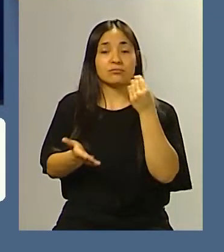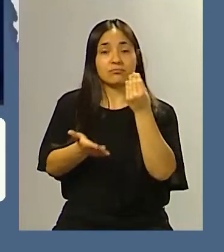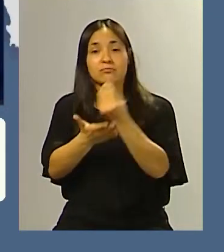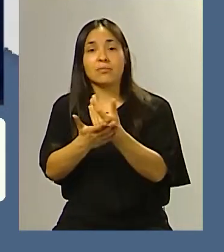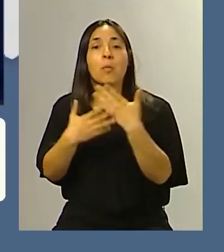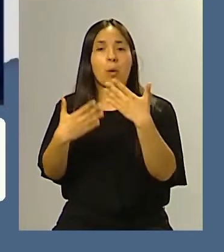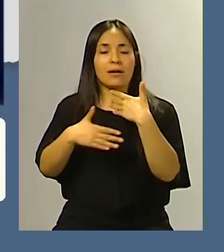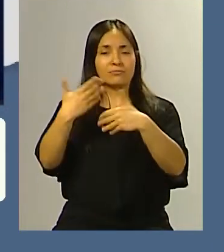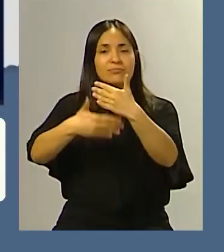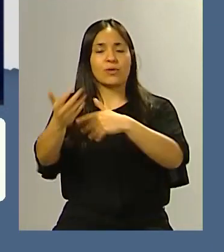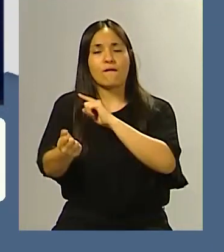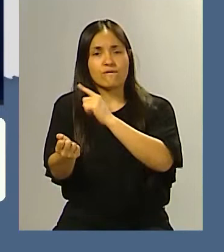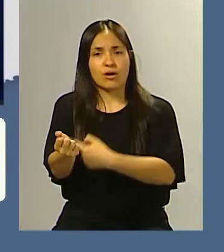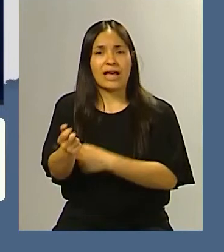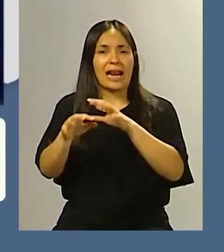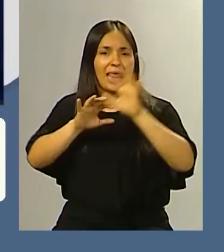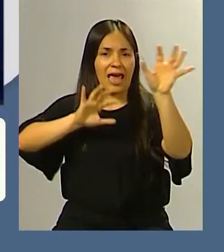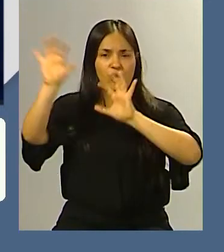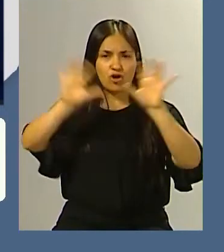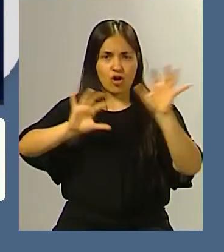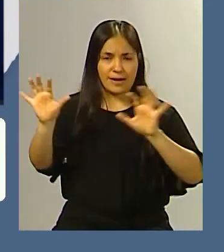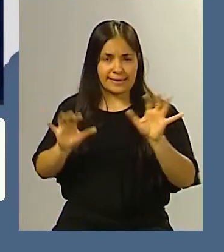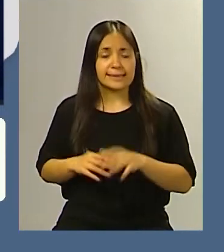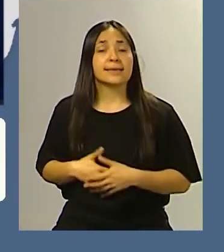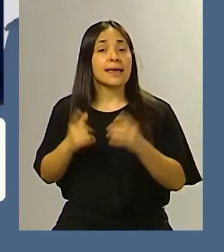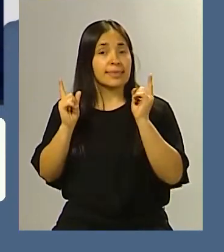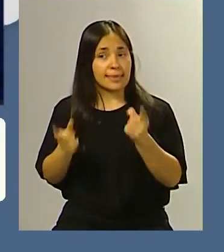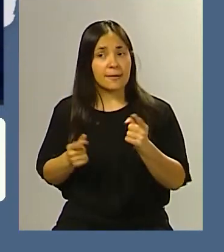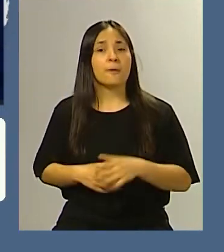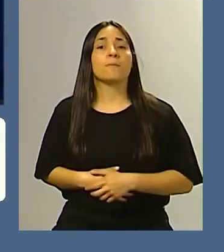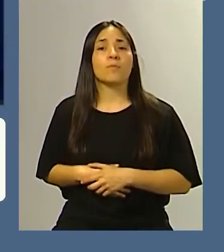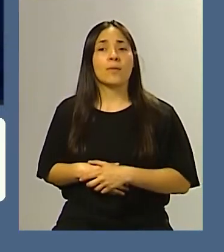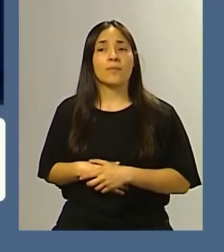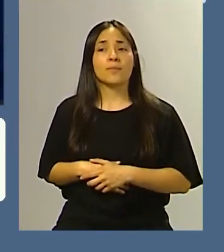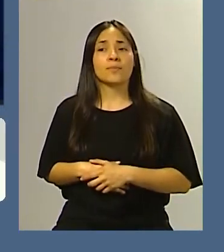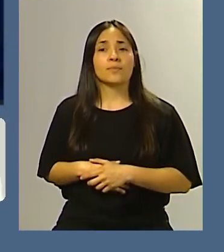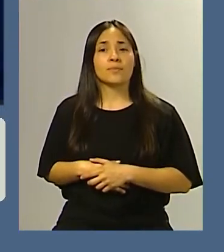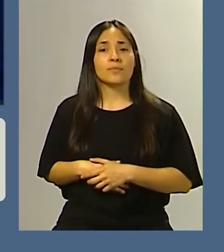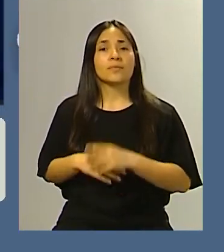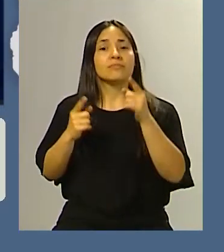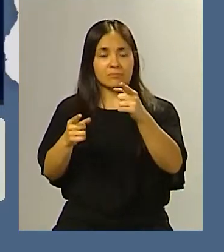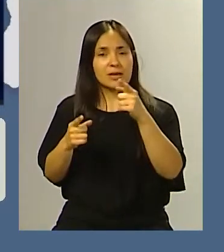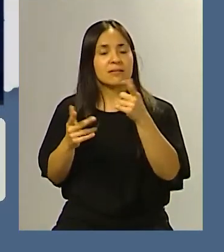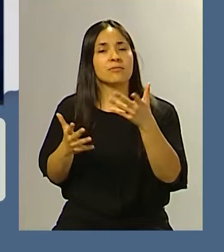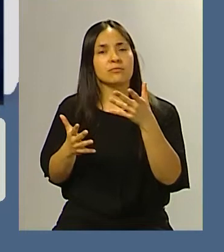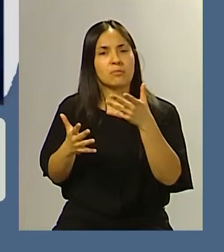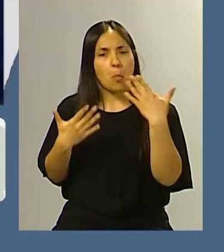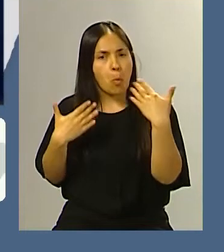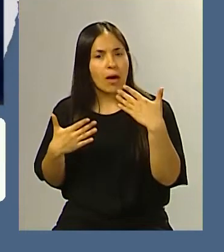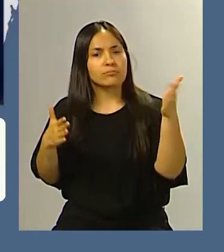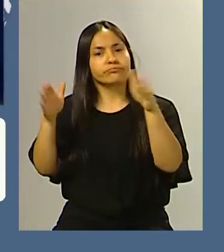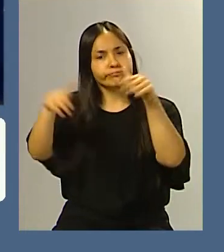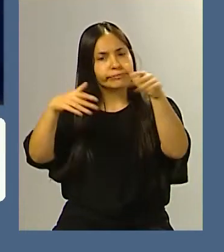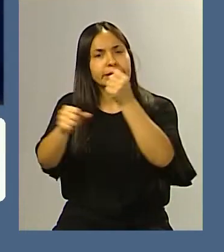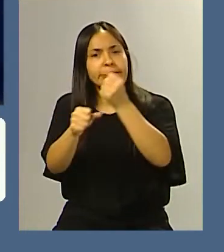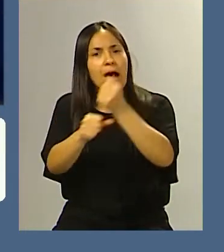posiciones progresistas en los países de la región. También va a robustecer las iniciativas de integración regional. Yo creo que eso ya está